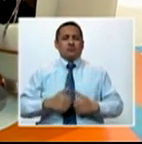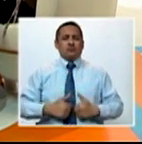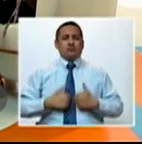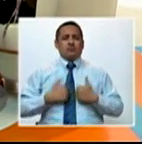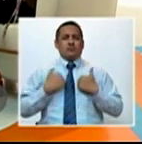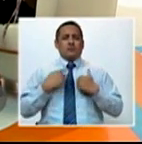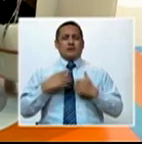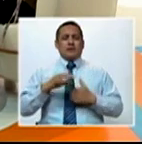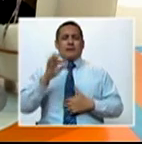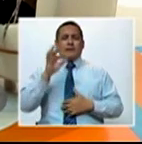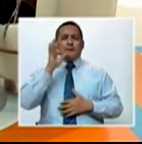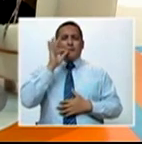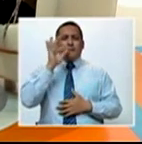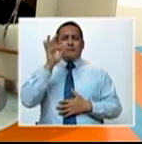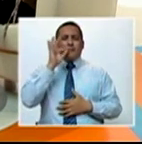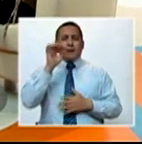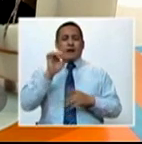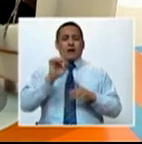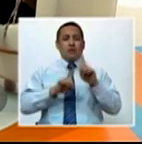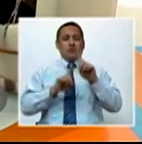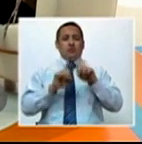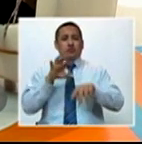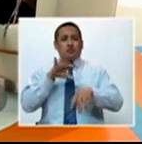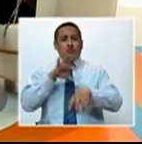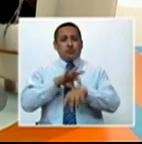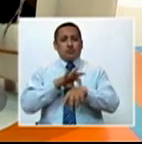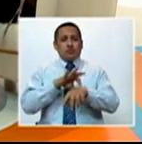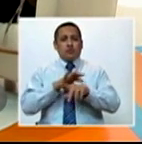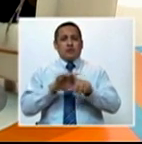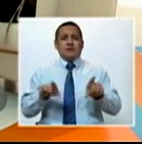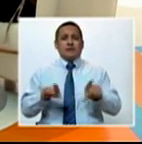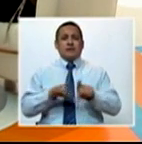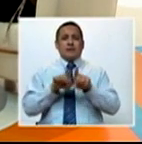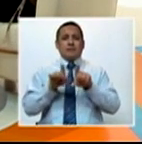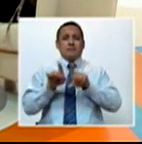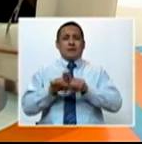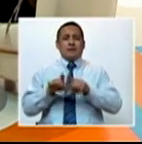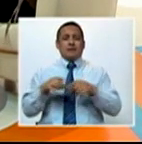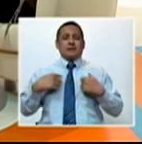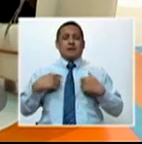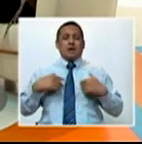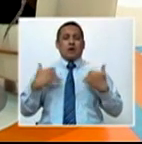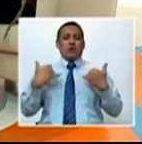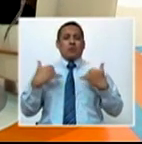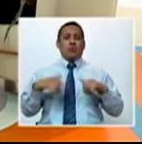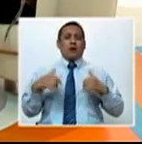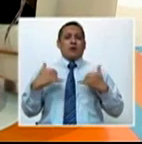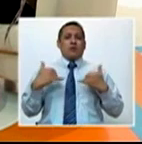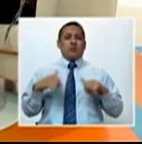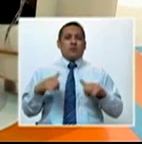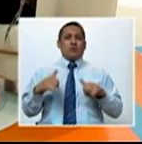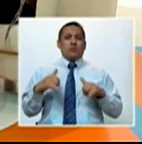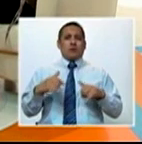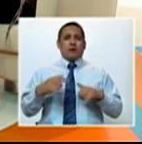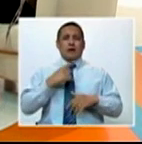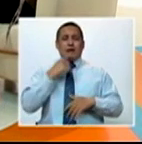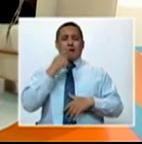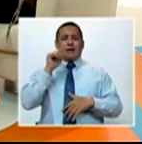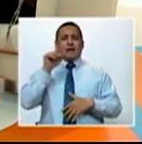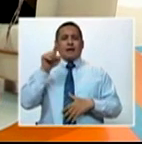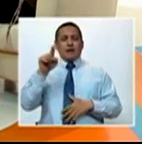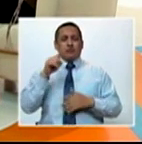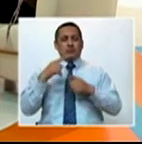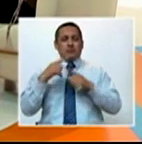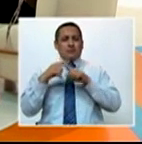fines terapéuticos como con fines de diversión, ¿no? Ajá. Eso por un lado.